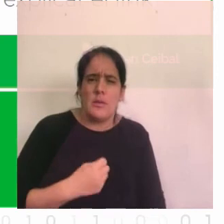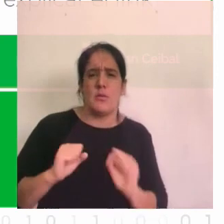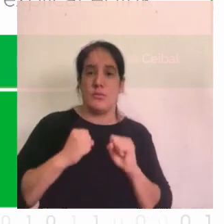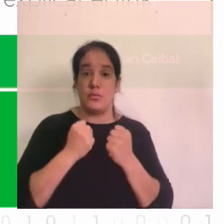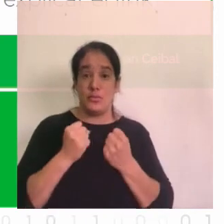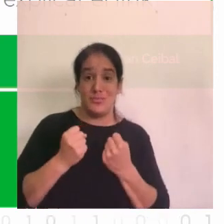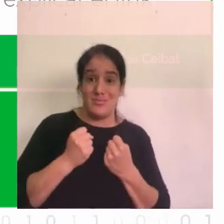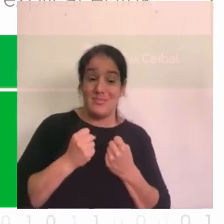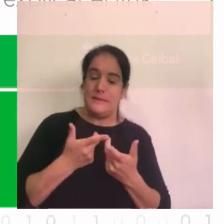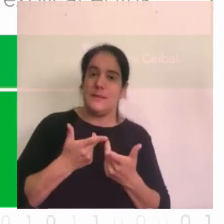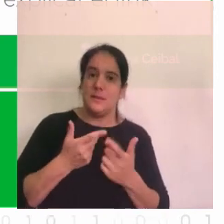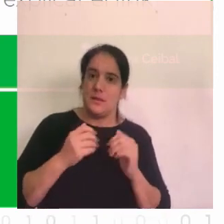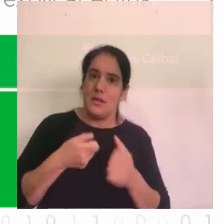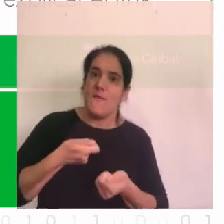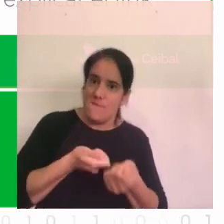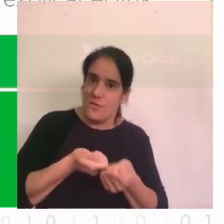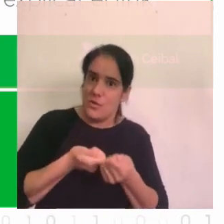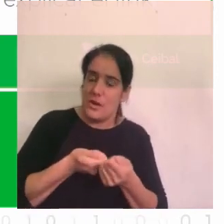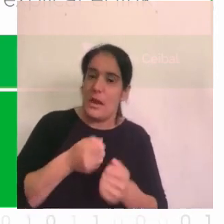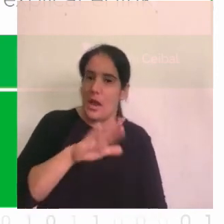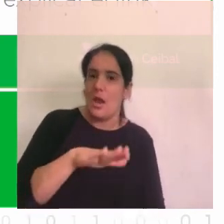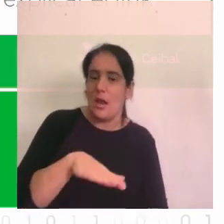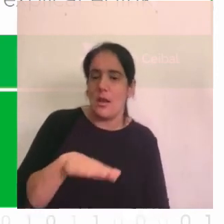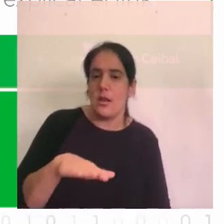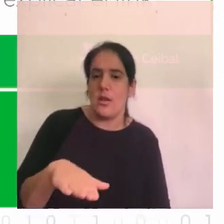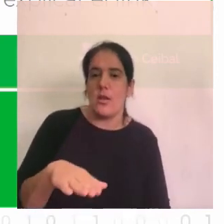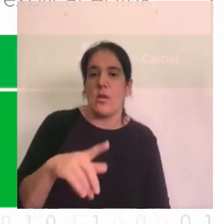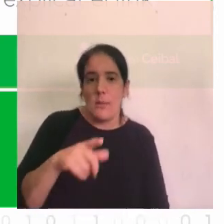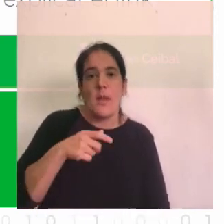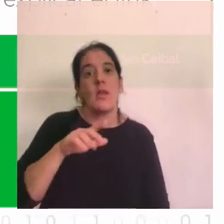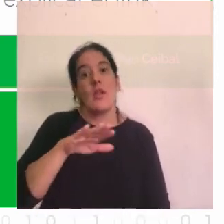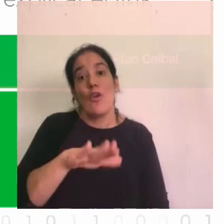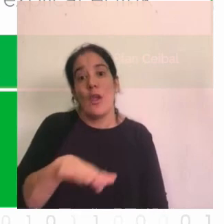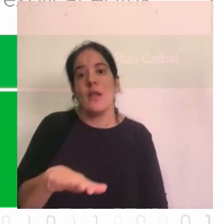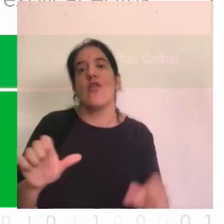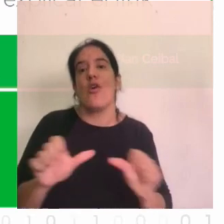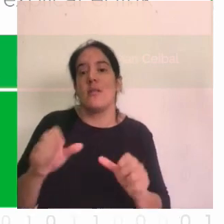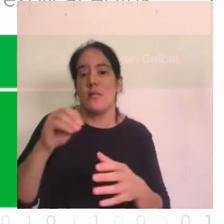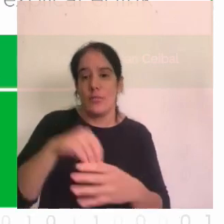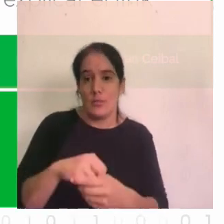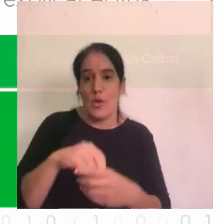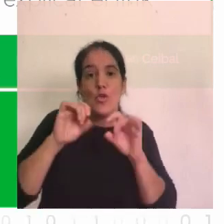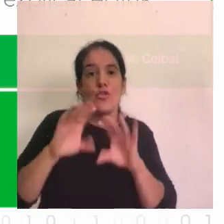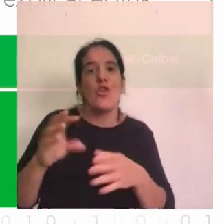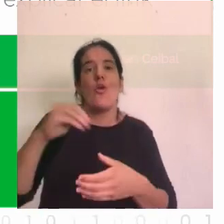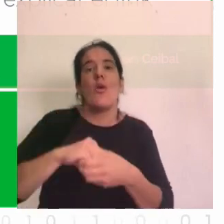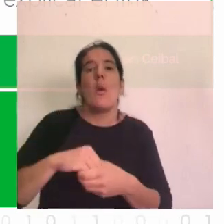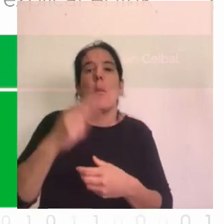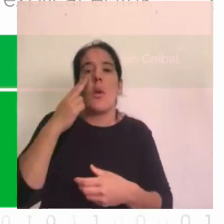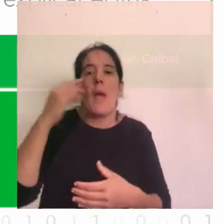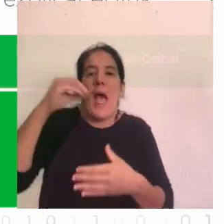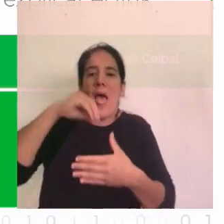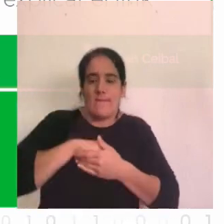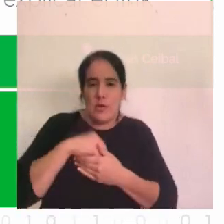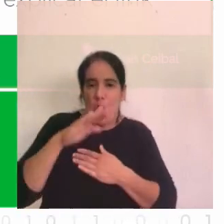inseguridad alimentaria y los problemas de conducta, pero solamente los problemas internalizados, que tienen que ver con estos problemas más de depresión y